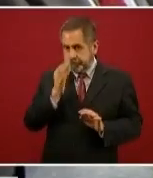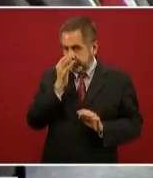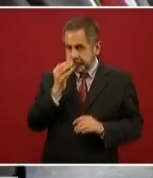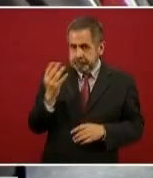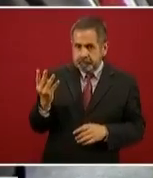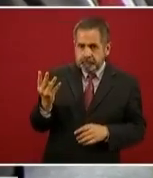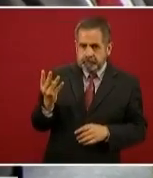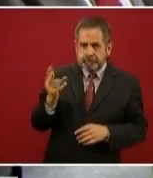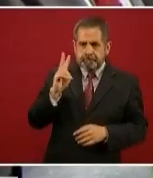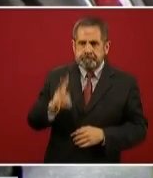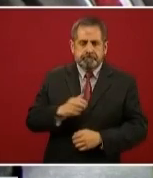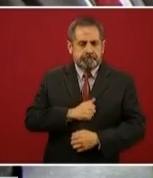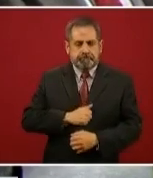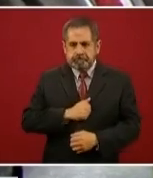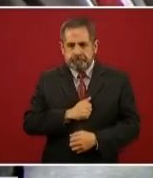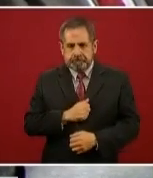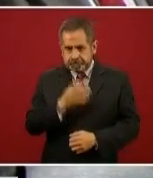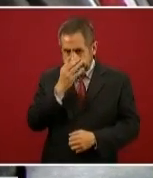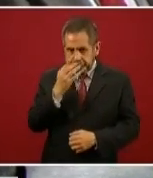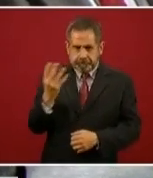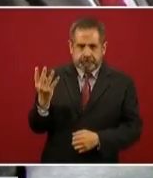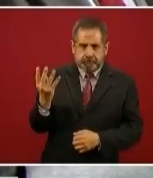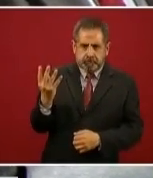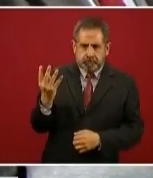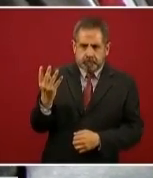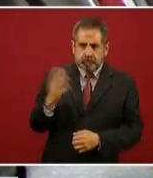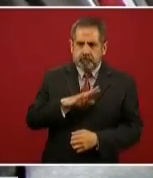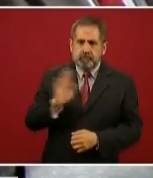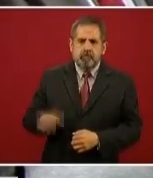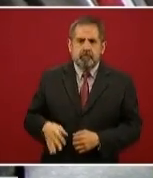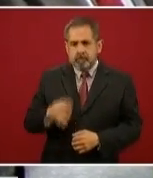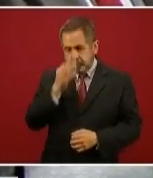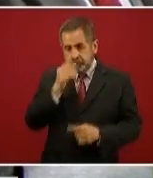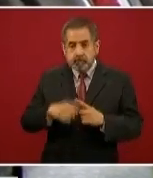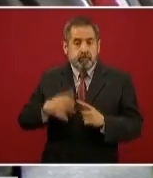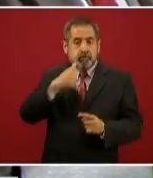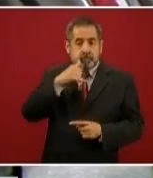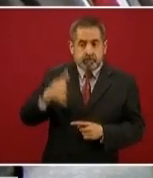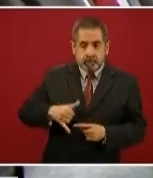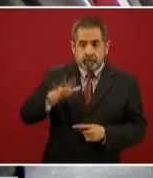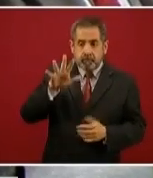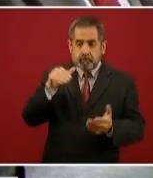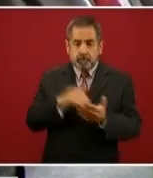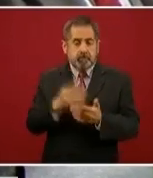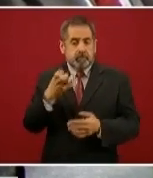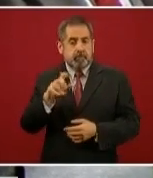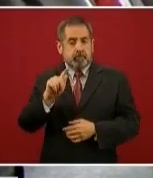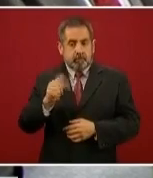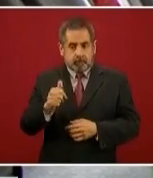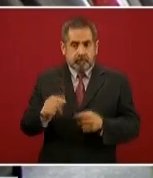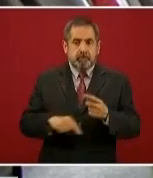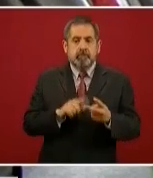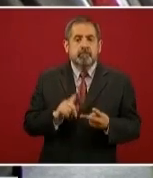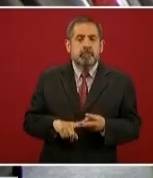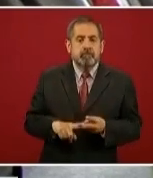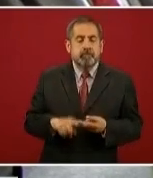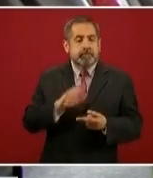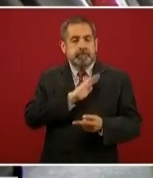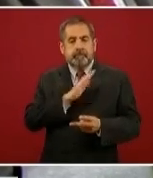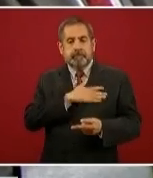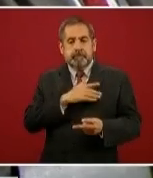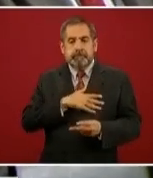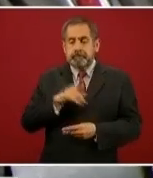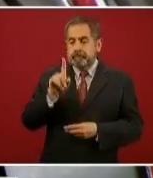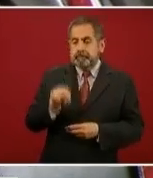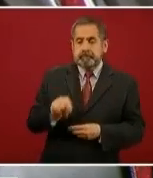4 muy desafortunadas, pero solo 4 muertes. Italia tiene 5.476 muertes, en España